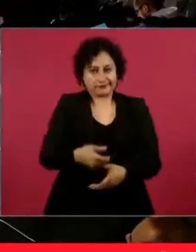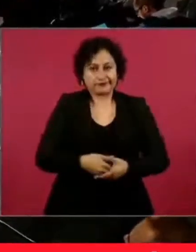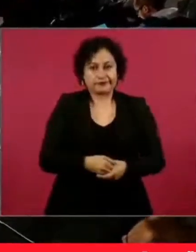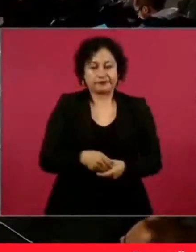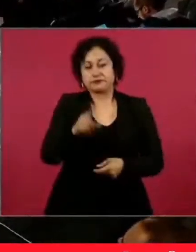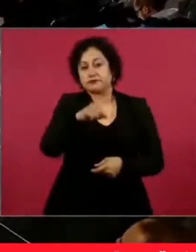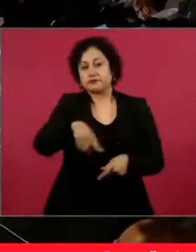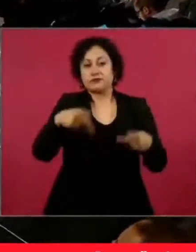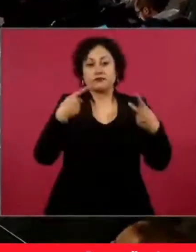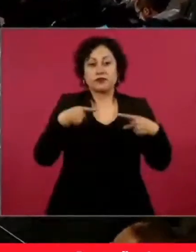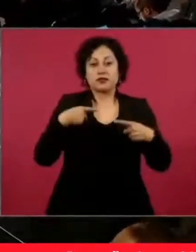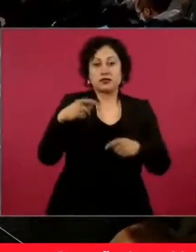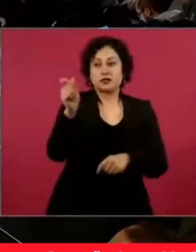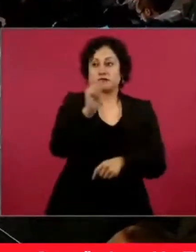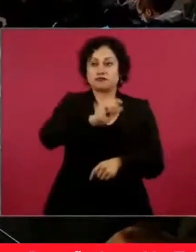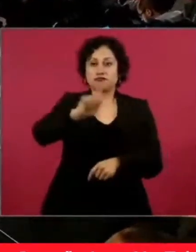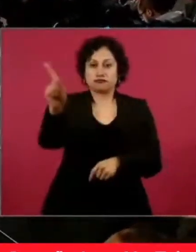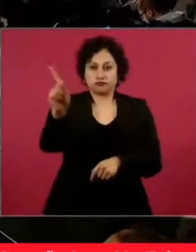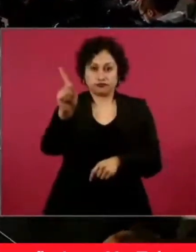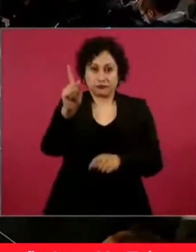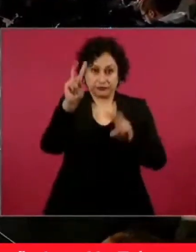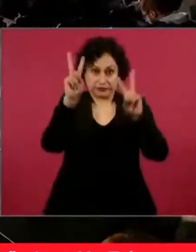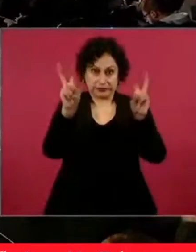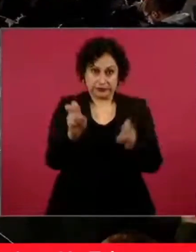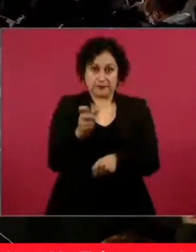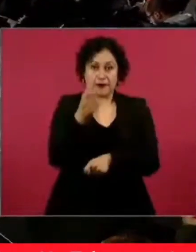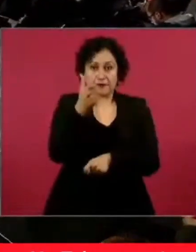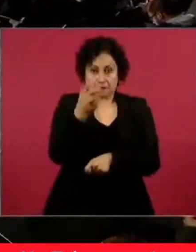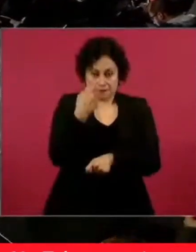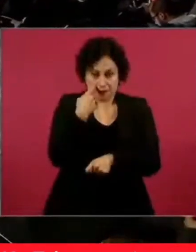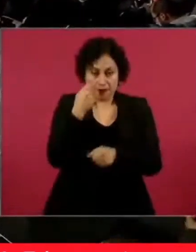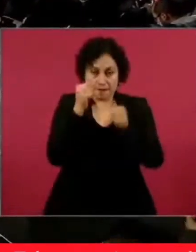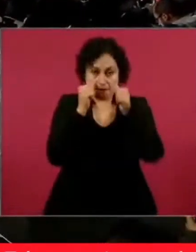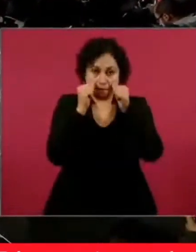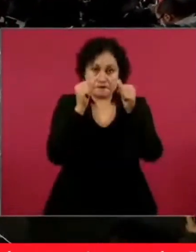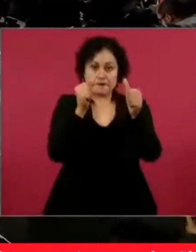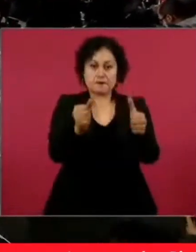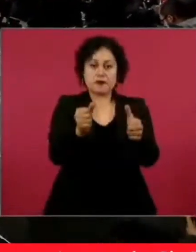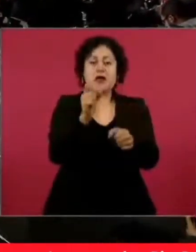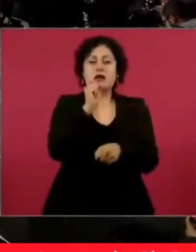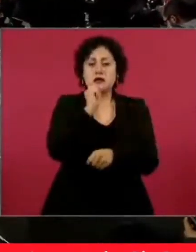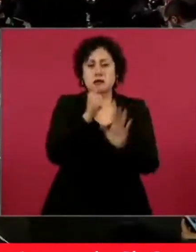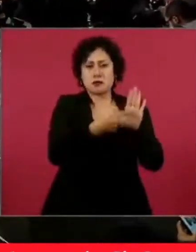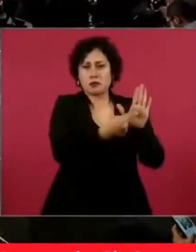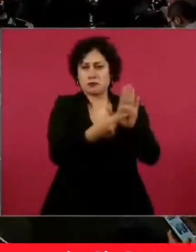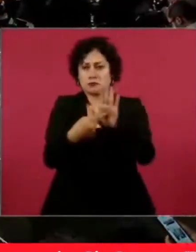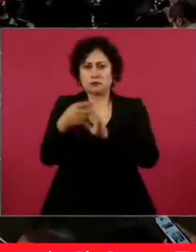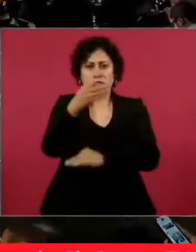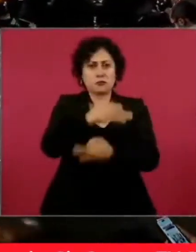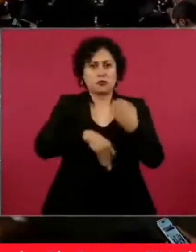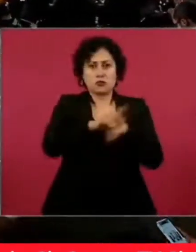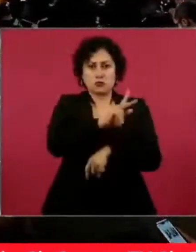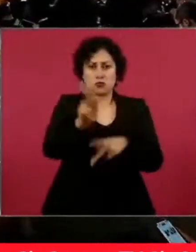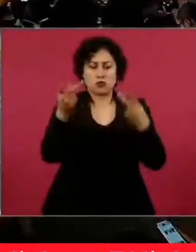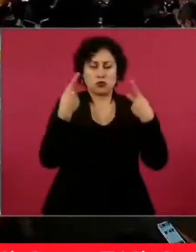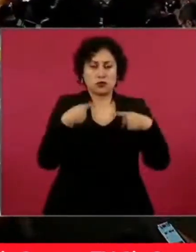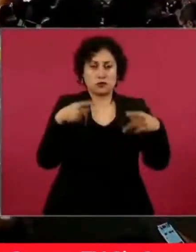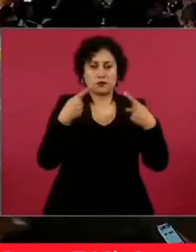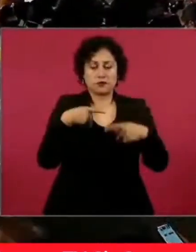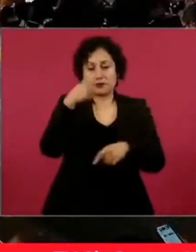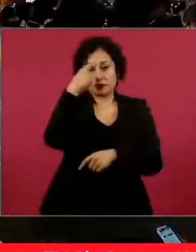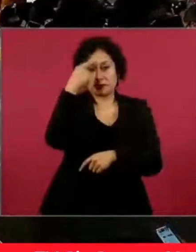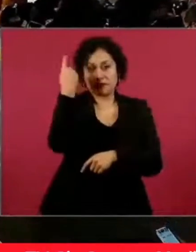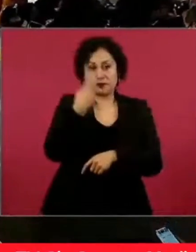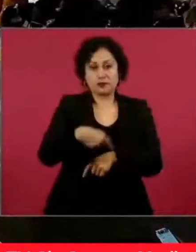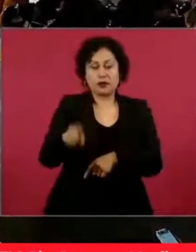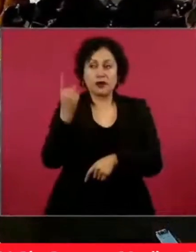expertos en economía y también para todo el pueblo, para que no nos dejemos